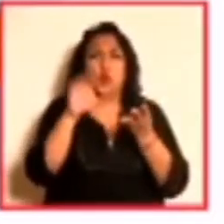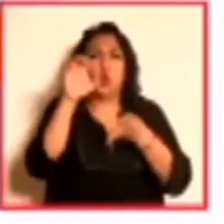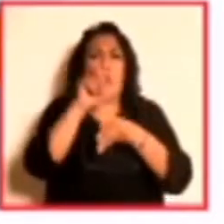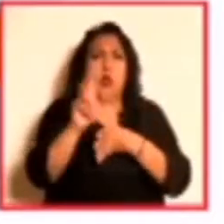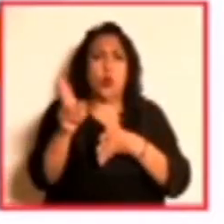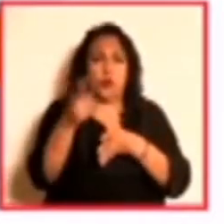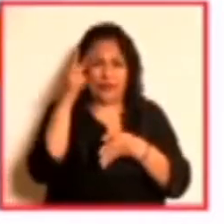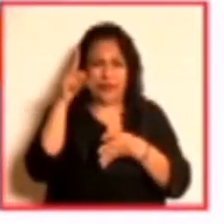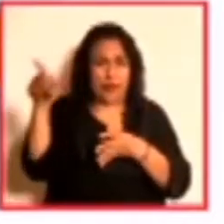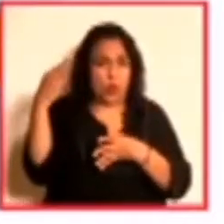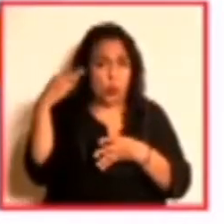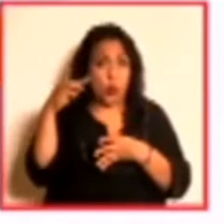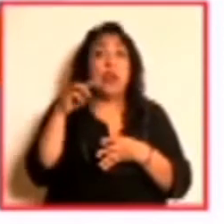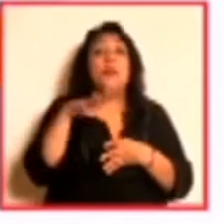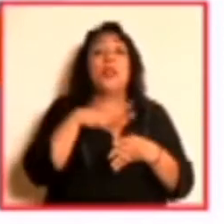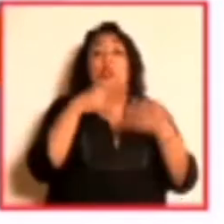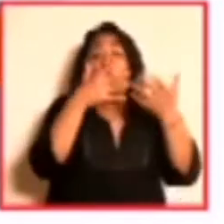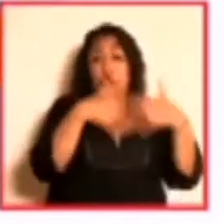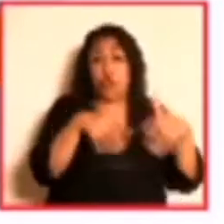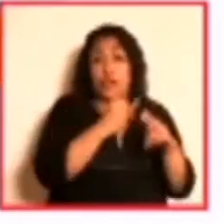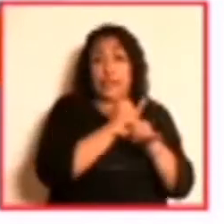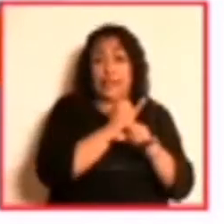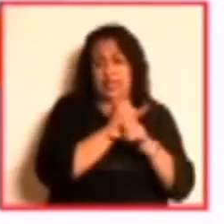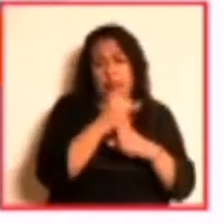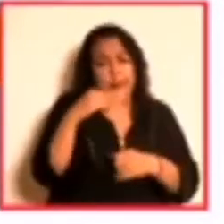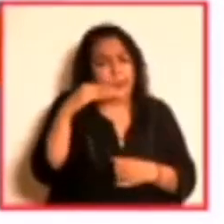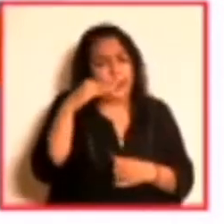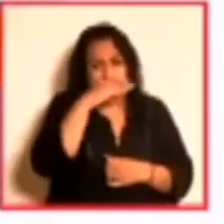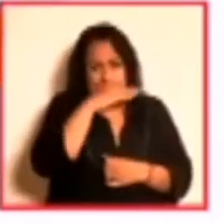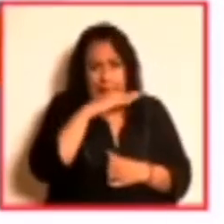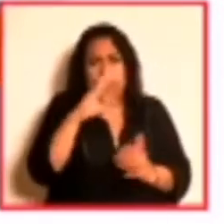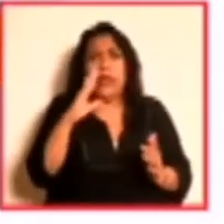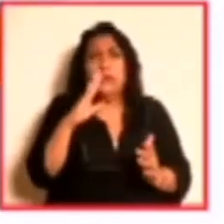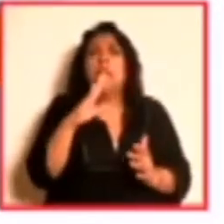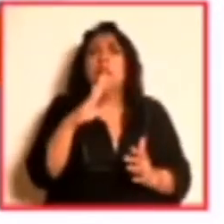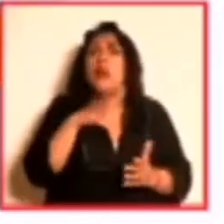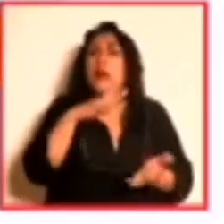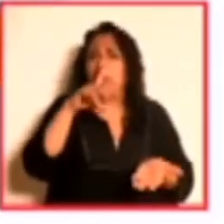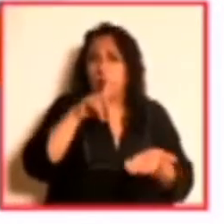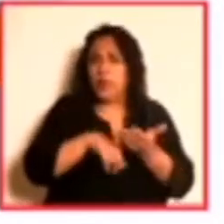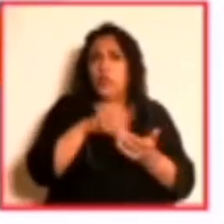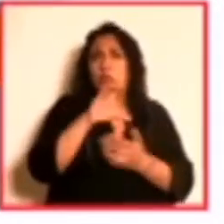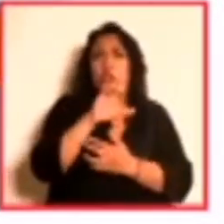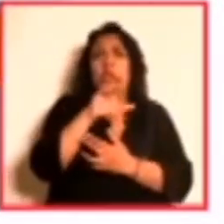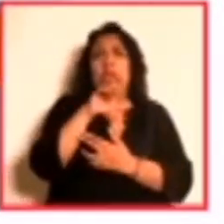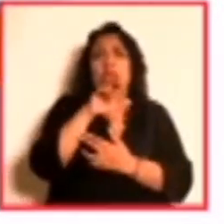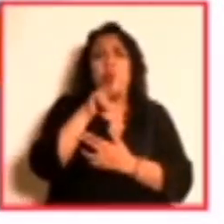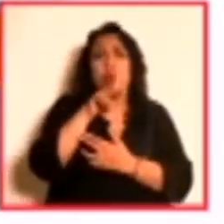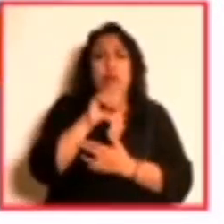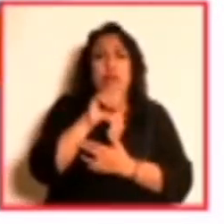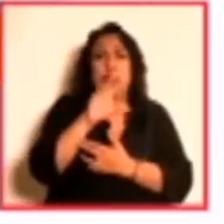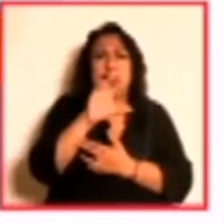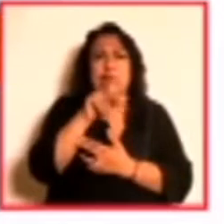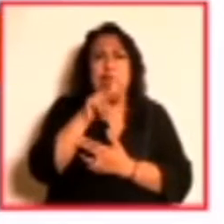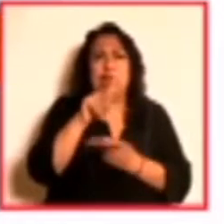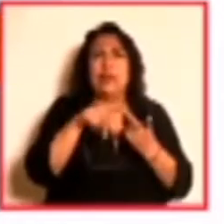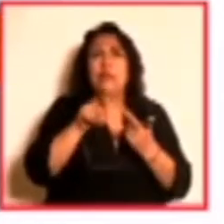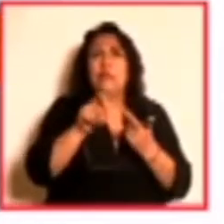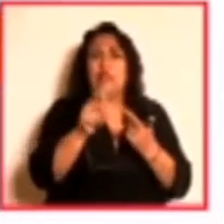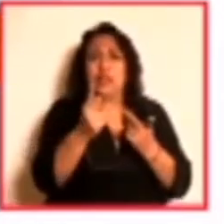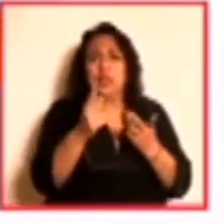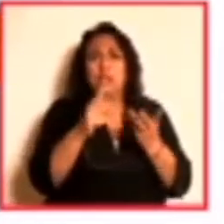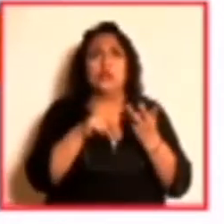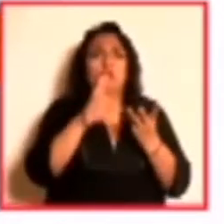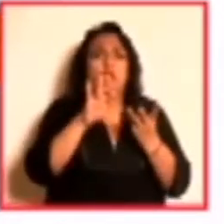Universitario, mientras que las funciones virtuales gratuitas se realizarán a través de Cinépolis Click, Canal 22 y Filmin